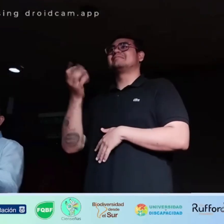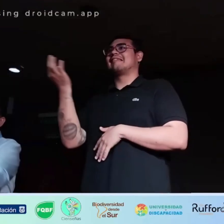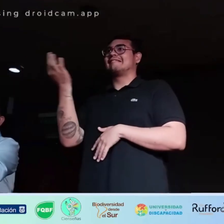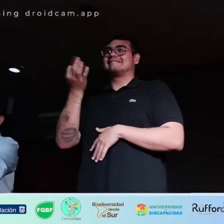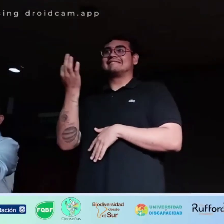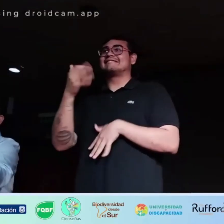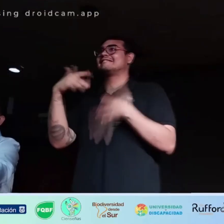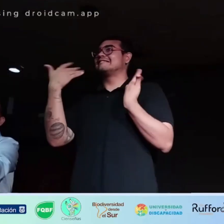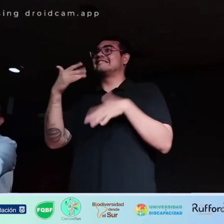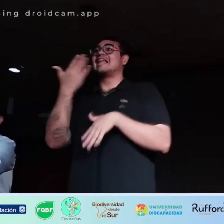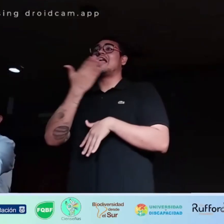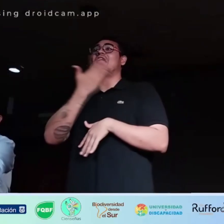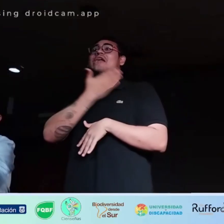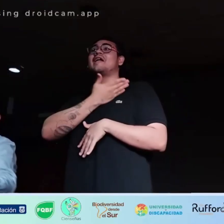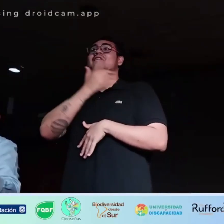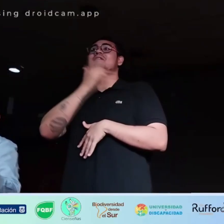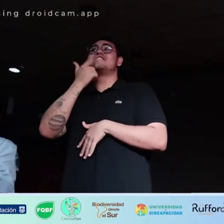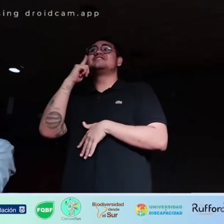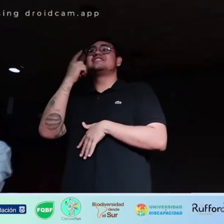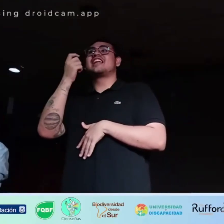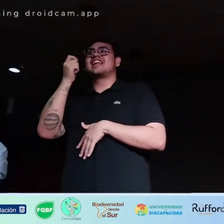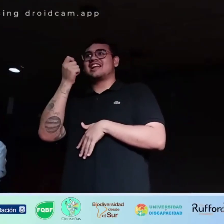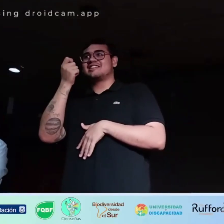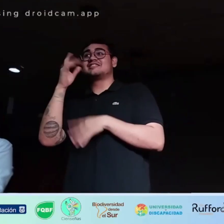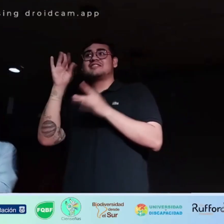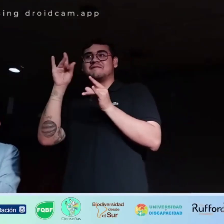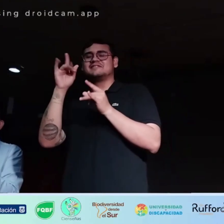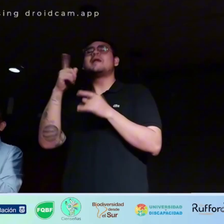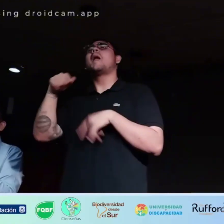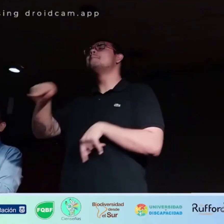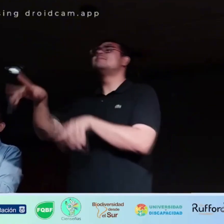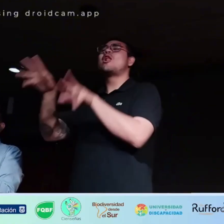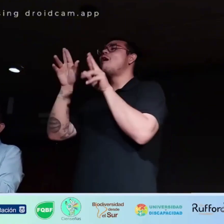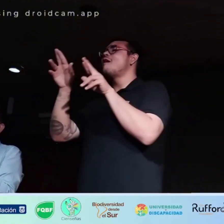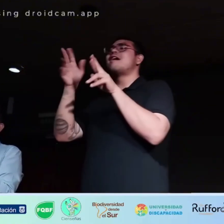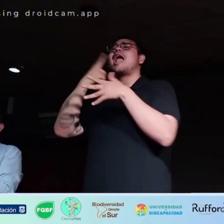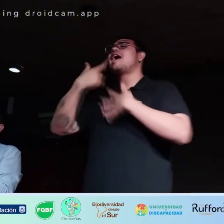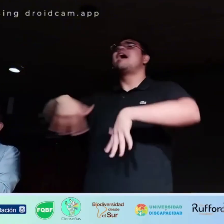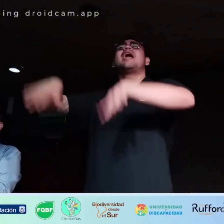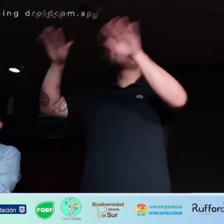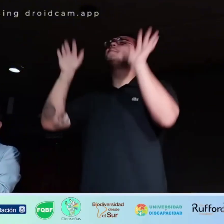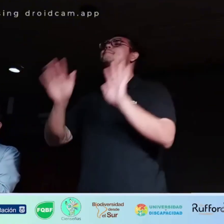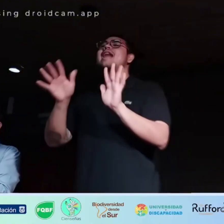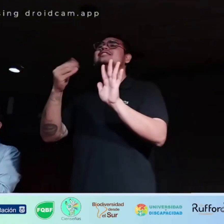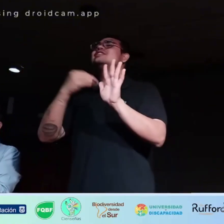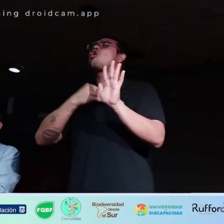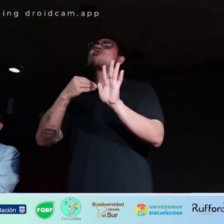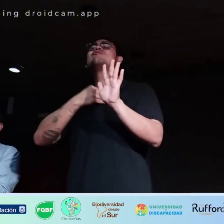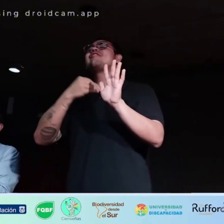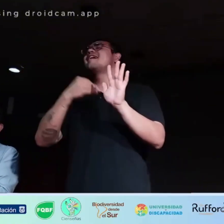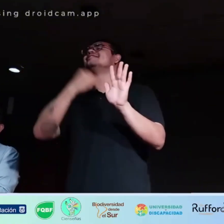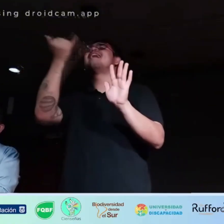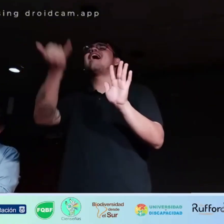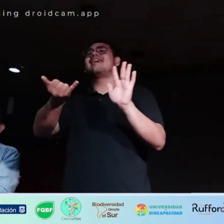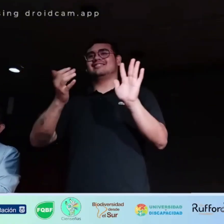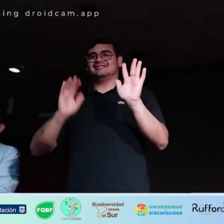pero les tenemos fe. Nosotros les tenemos fe que algo vamos a hacer.